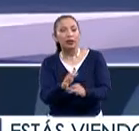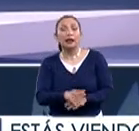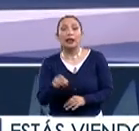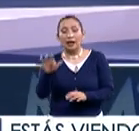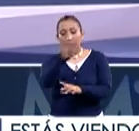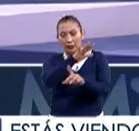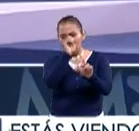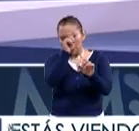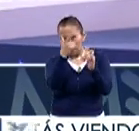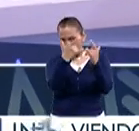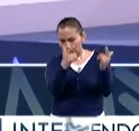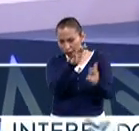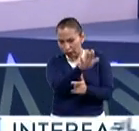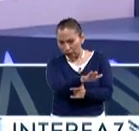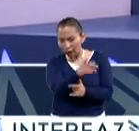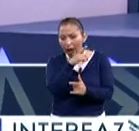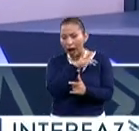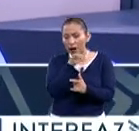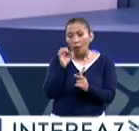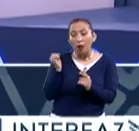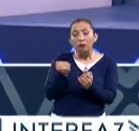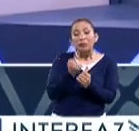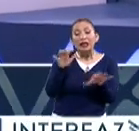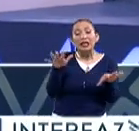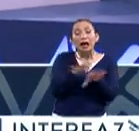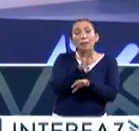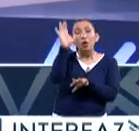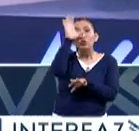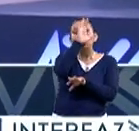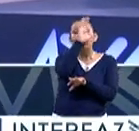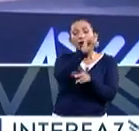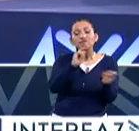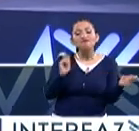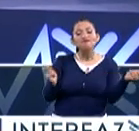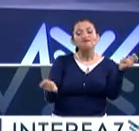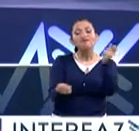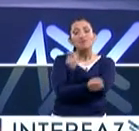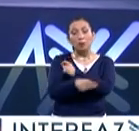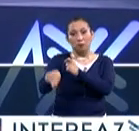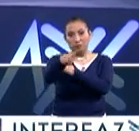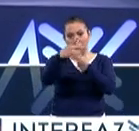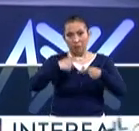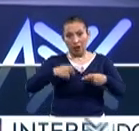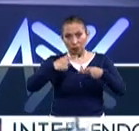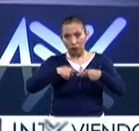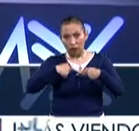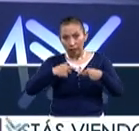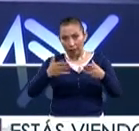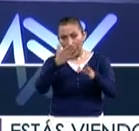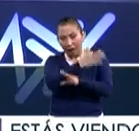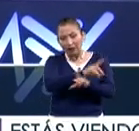ese contexto hay una suerte de cambio cultural muy importante, porque la población